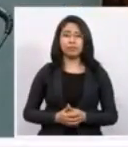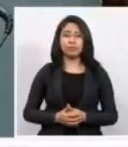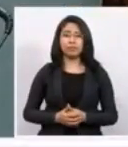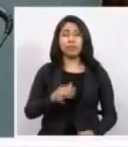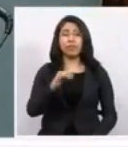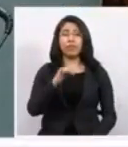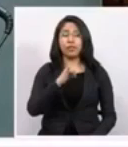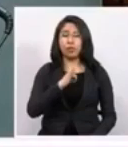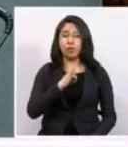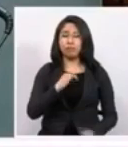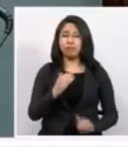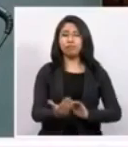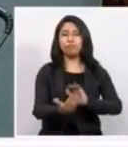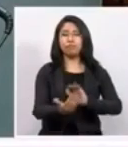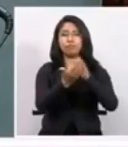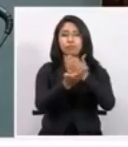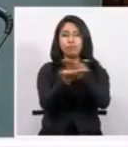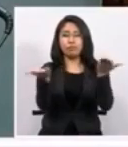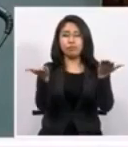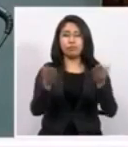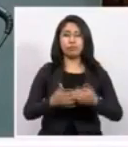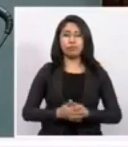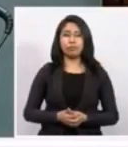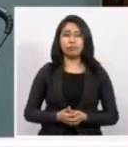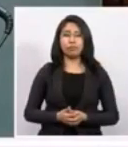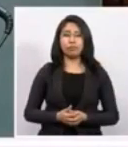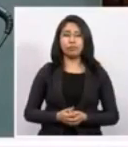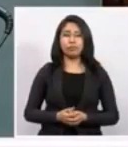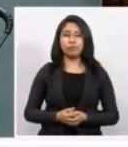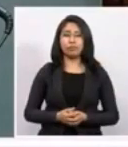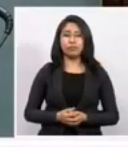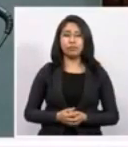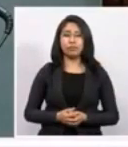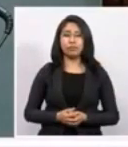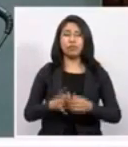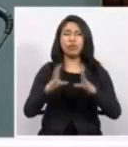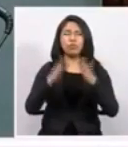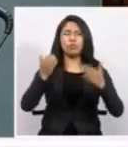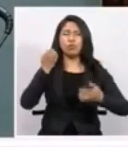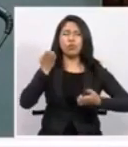estoy hoy frente a todos ustedes con mucha emoción,